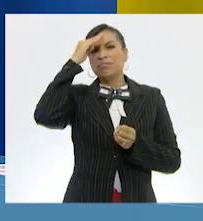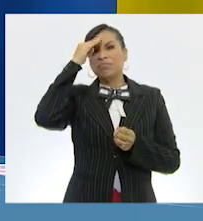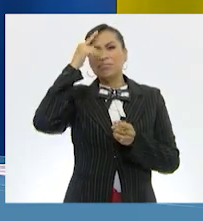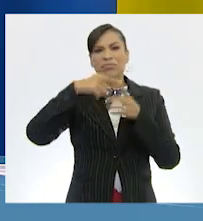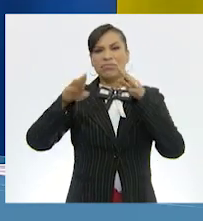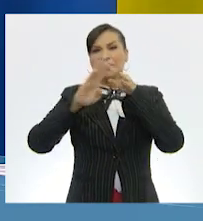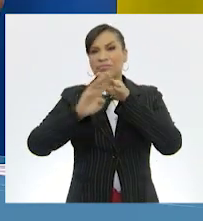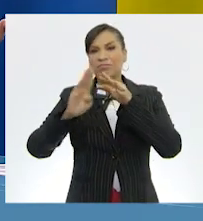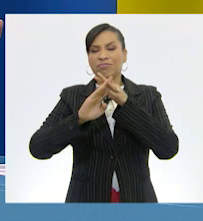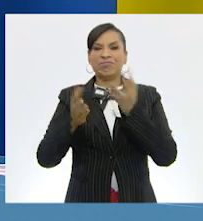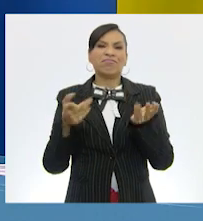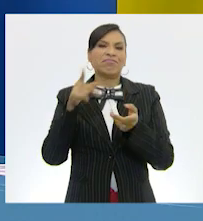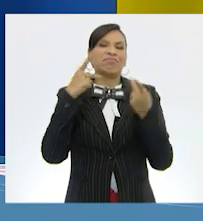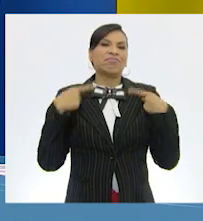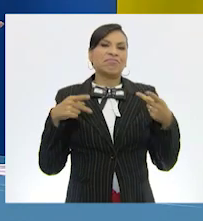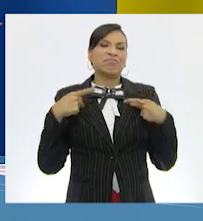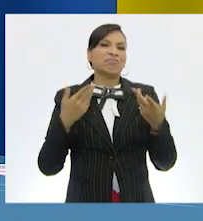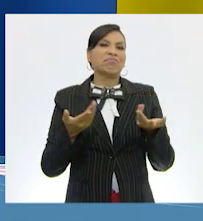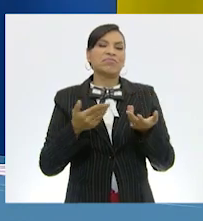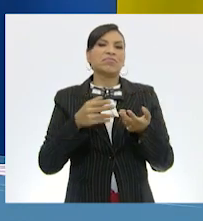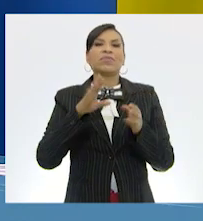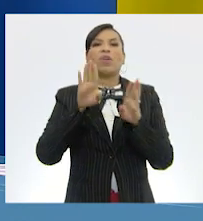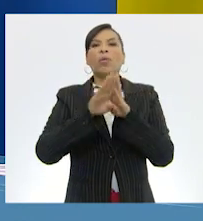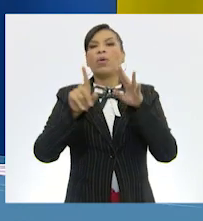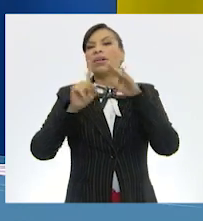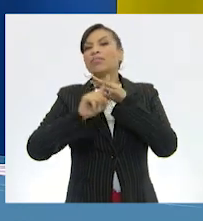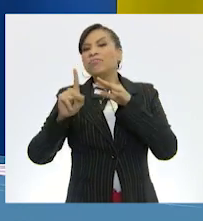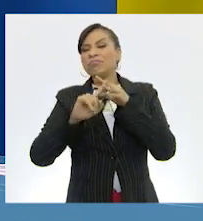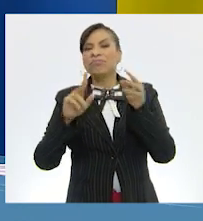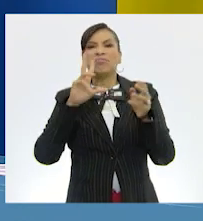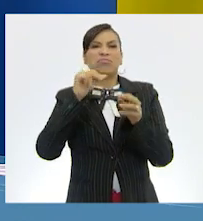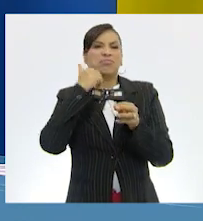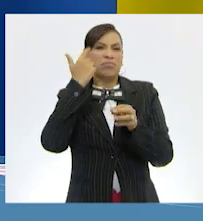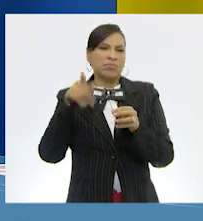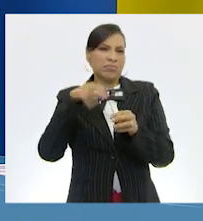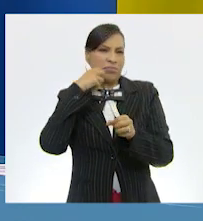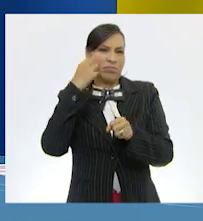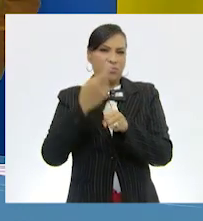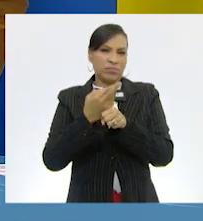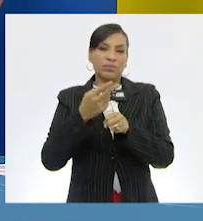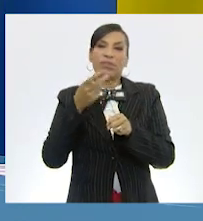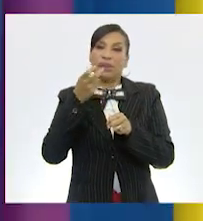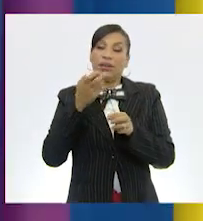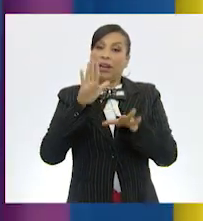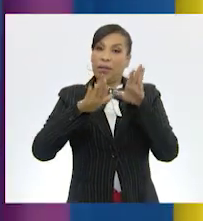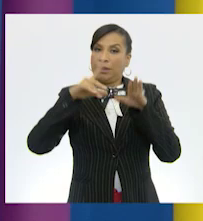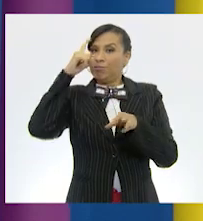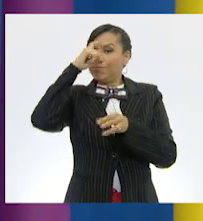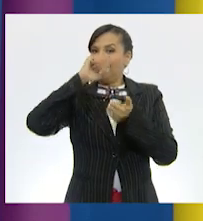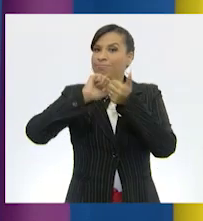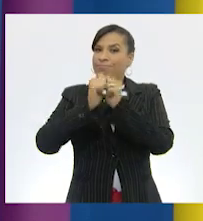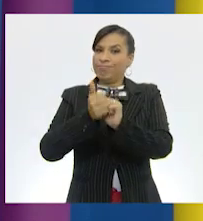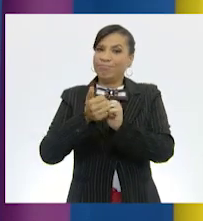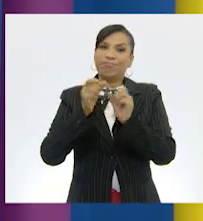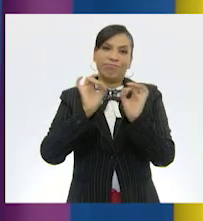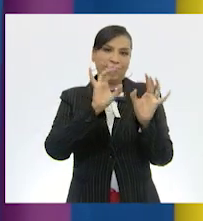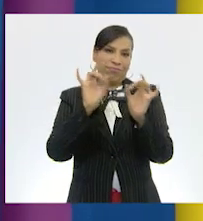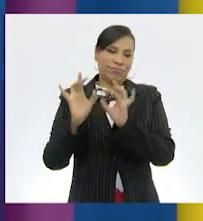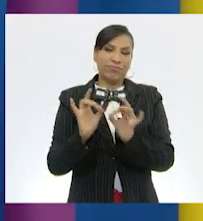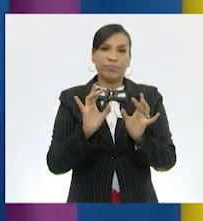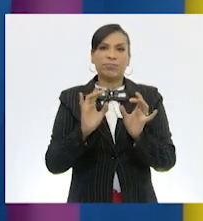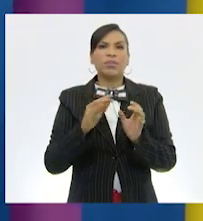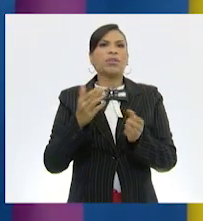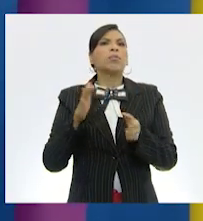una migración involuntaria o ilegal. La situación se complicaría bastante. Por completo,